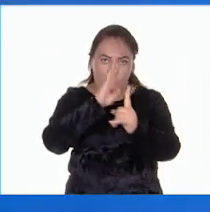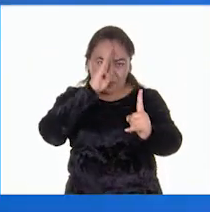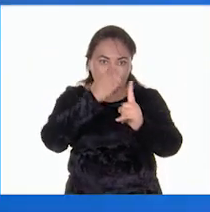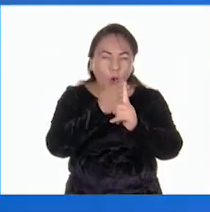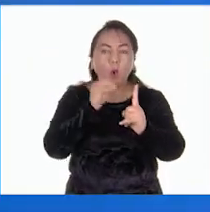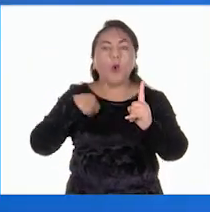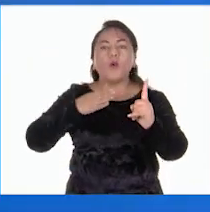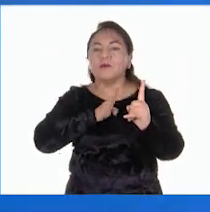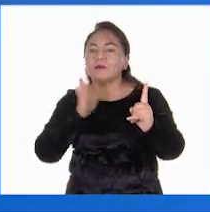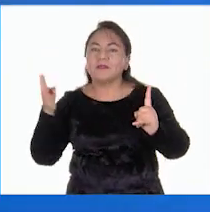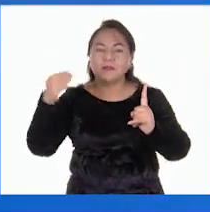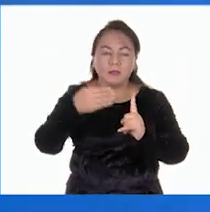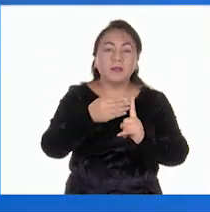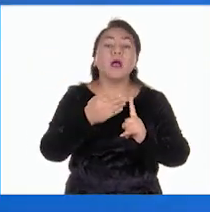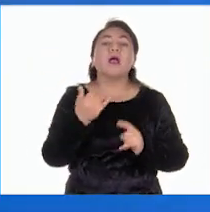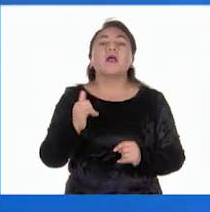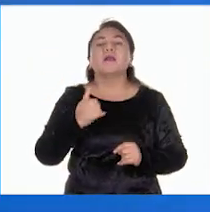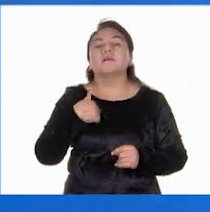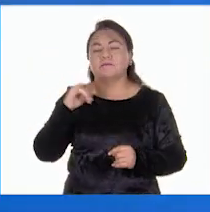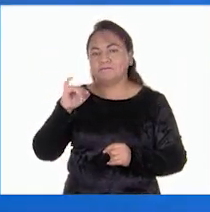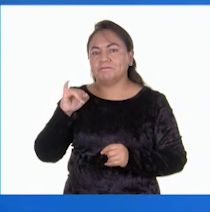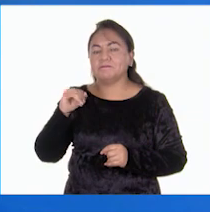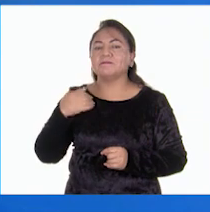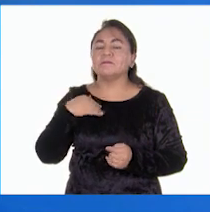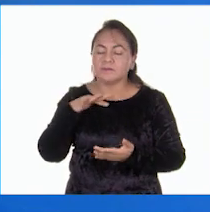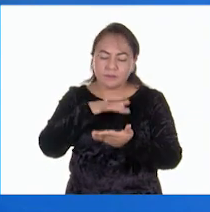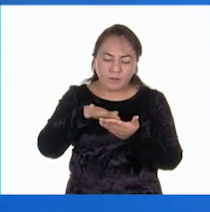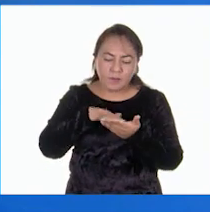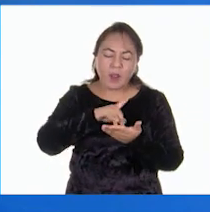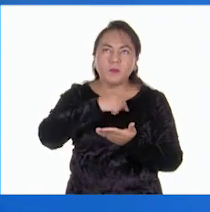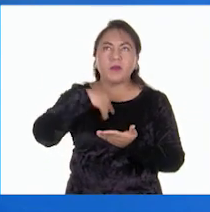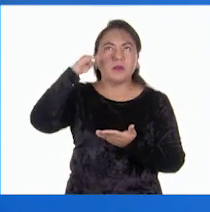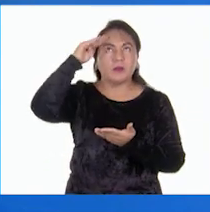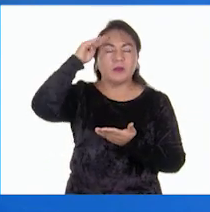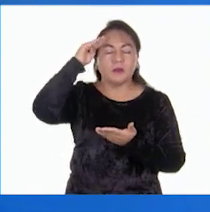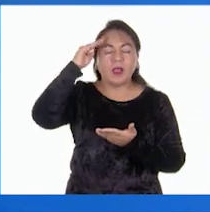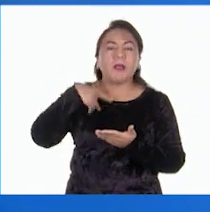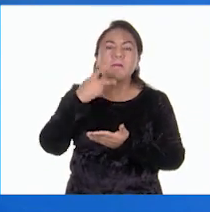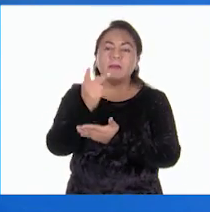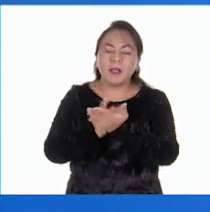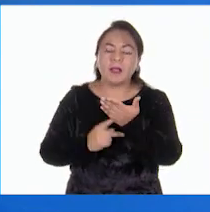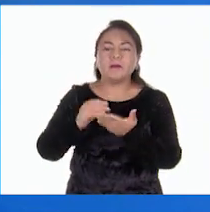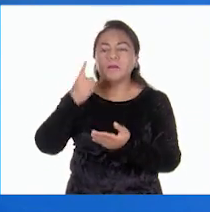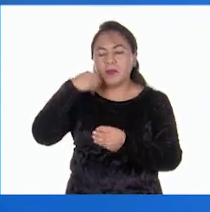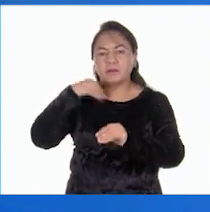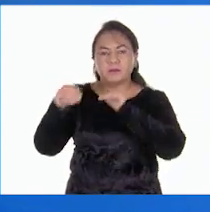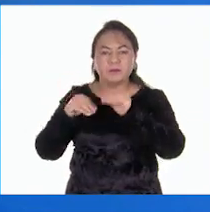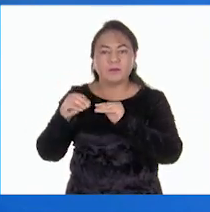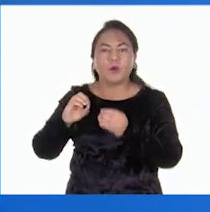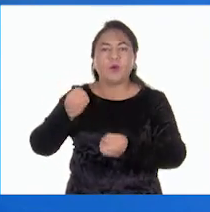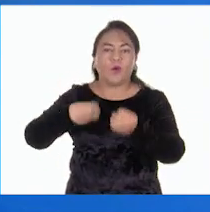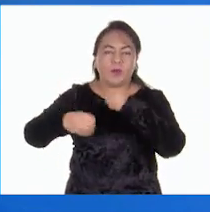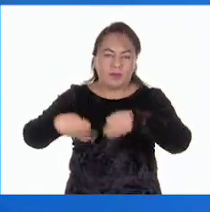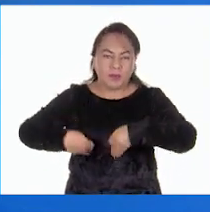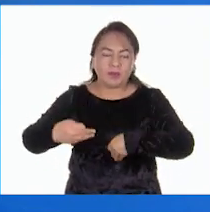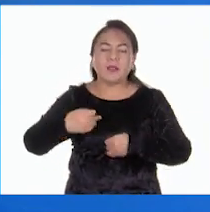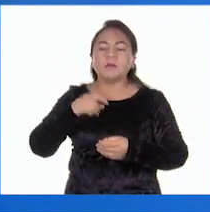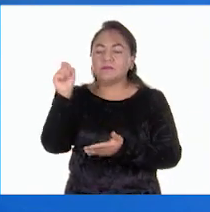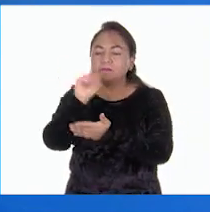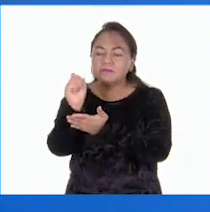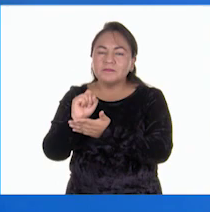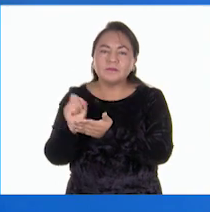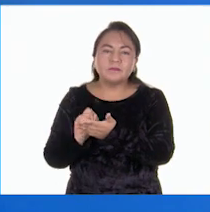y seleccionamos y leímos un cuento para adaptarlo. Luego planificamos una obra de teatro. Redactamos el borrador,